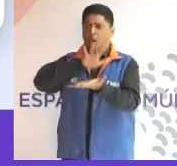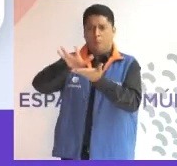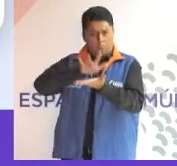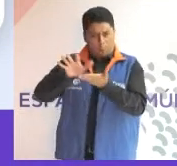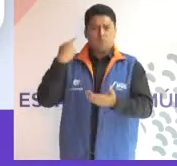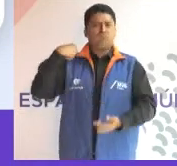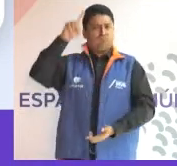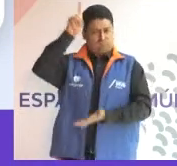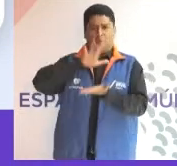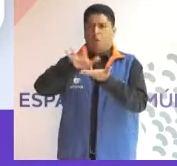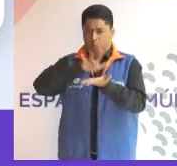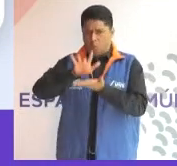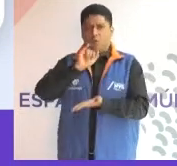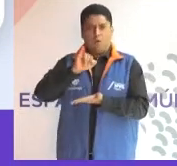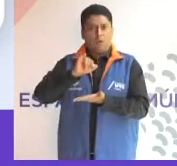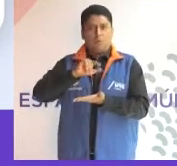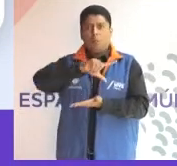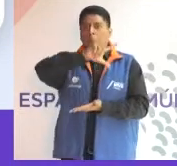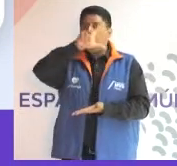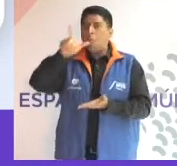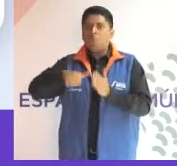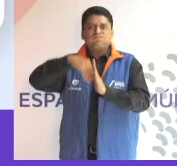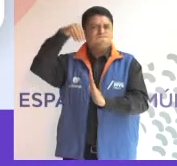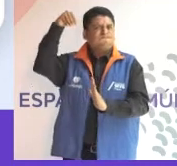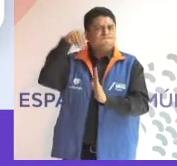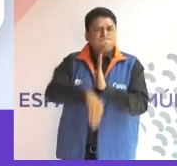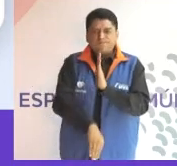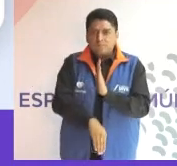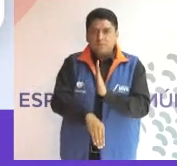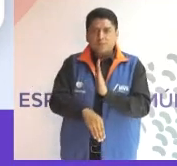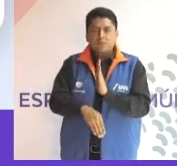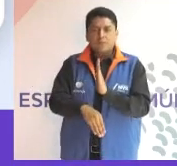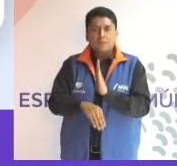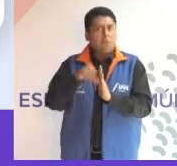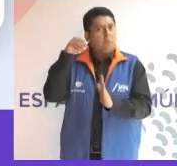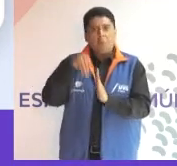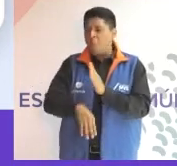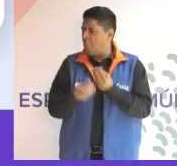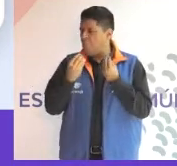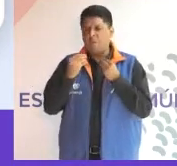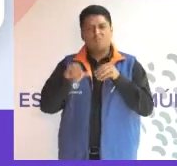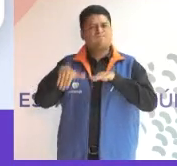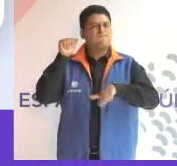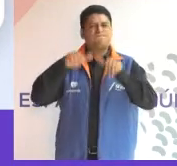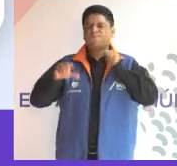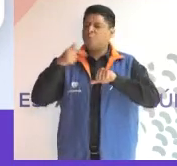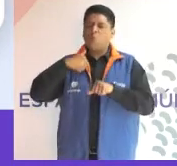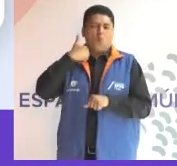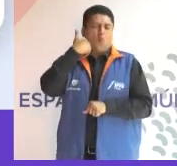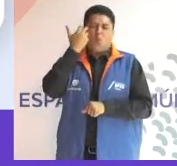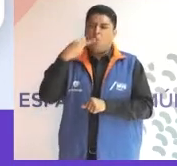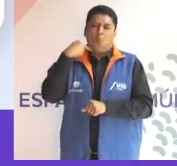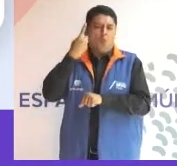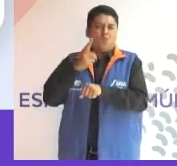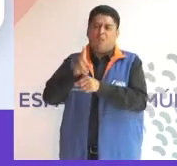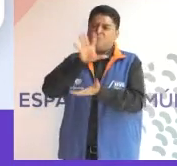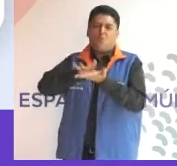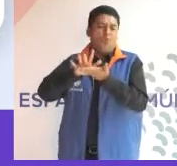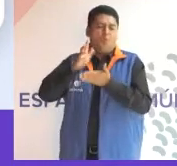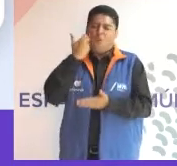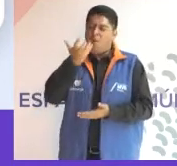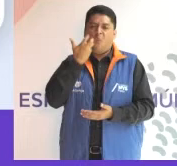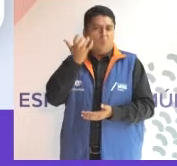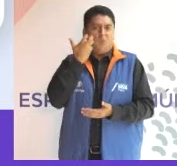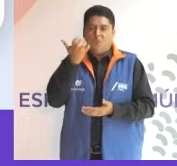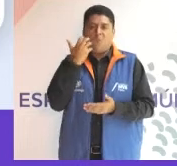al 16% hasta el 2017 y 2011 y después una recuperación.